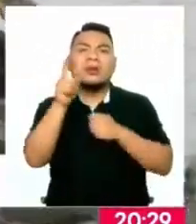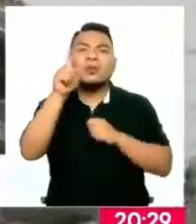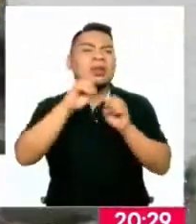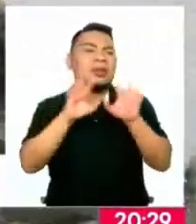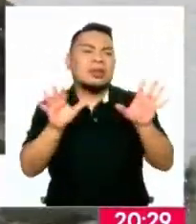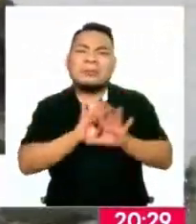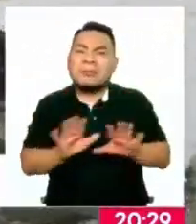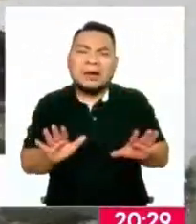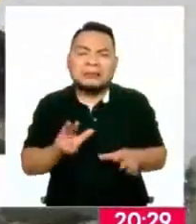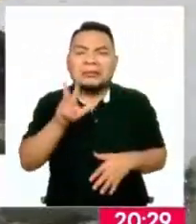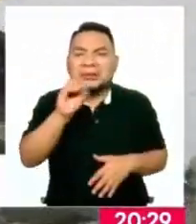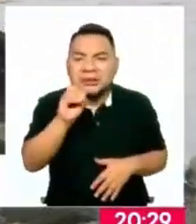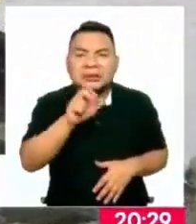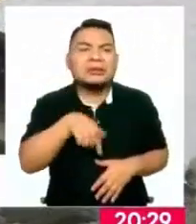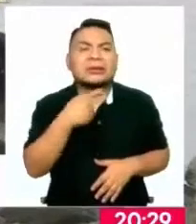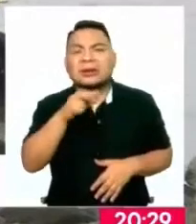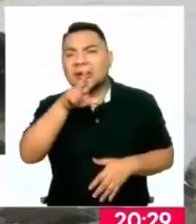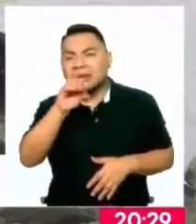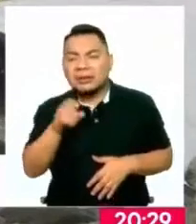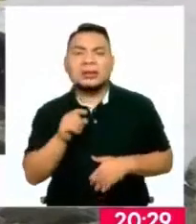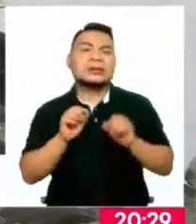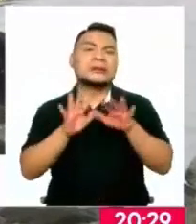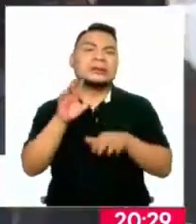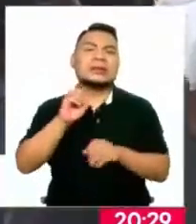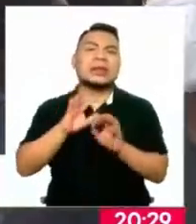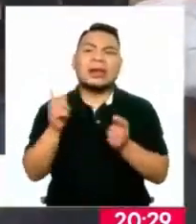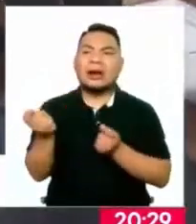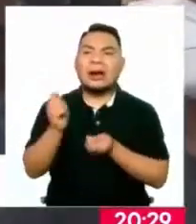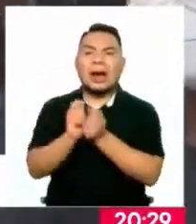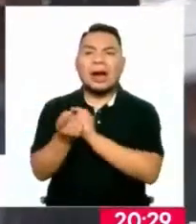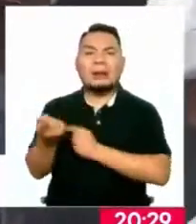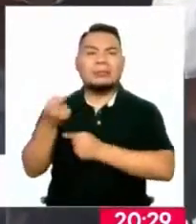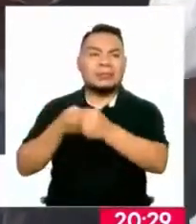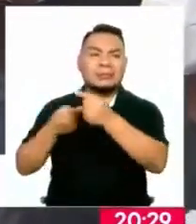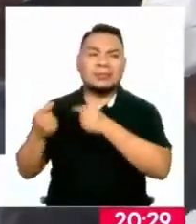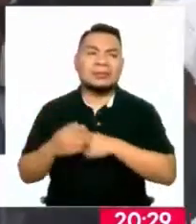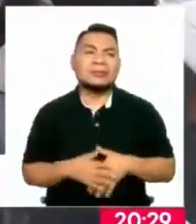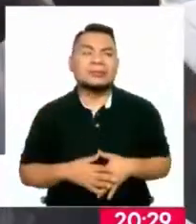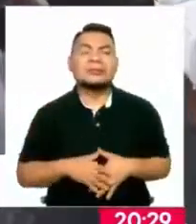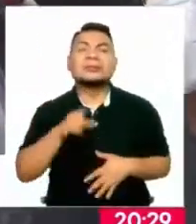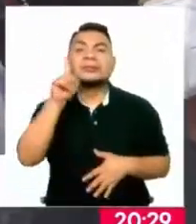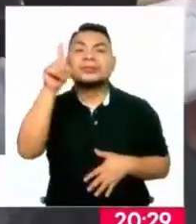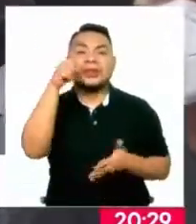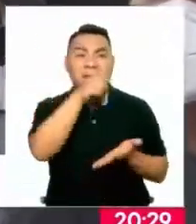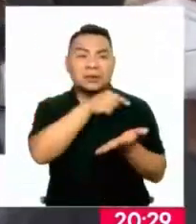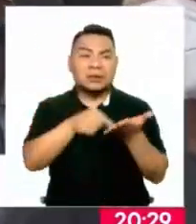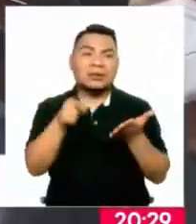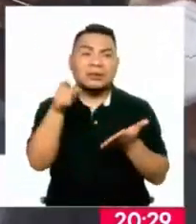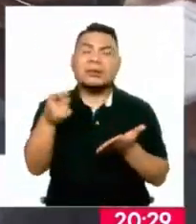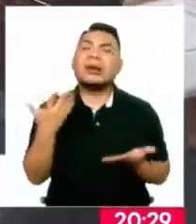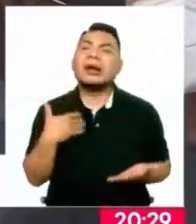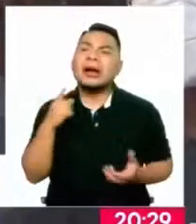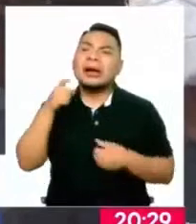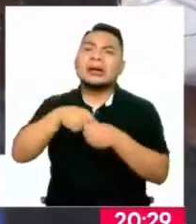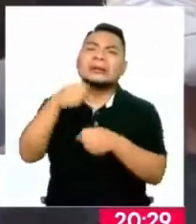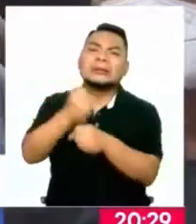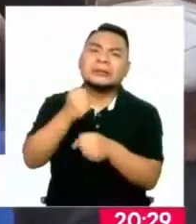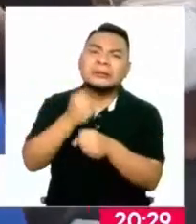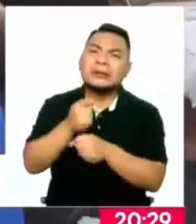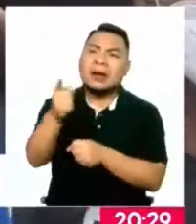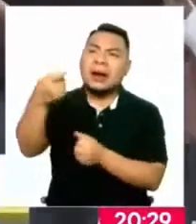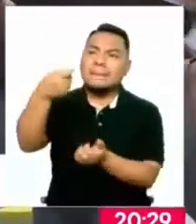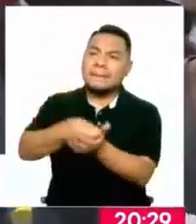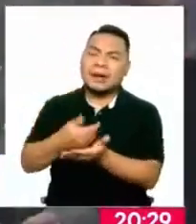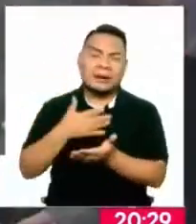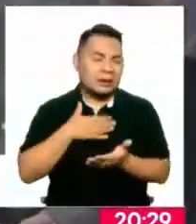día, turnándose cada personal por 15 días. Estamos esperando una semana para que nos den un cupo para poder trabajar